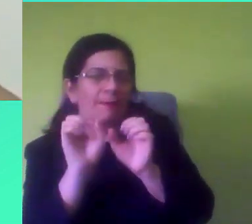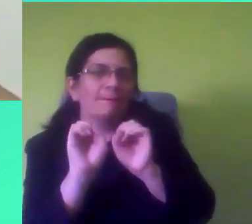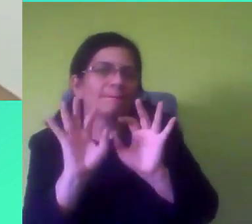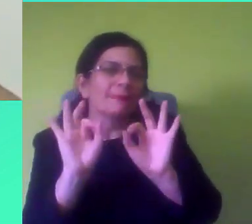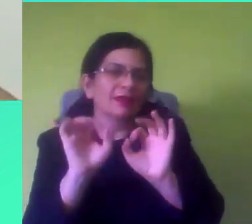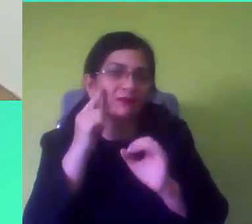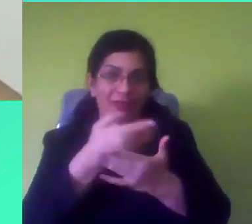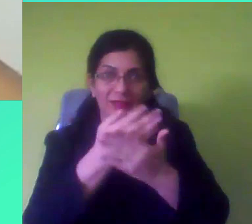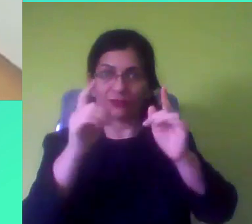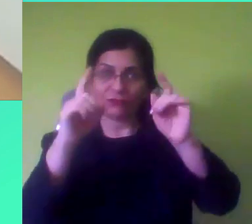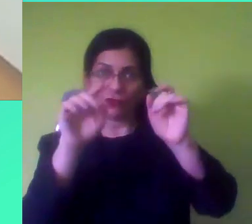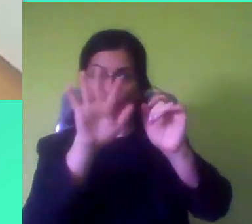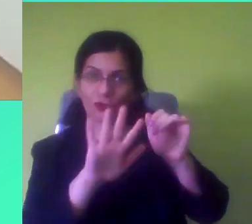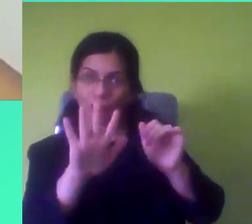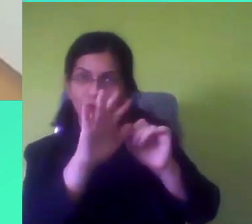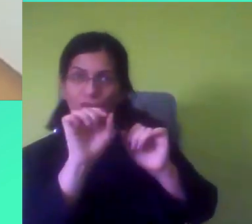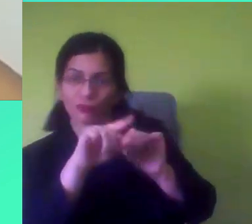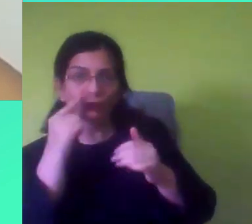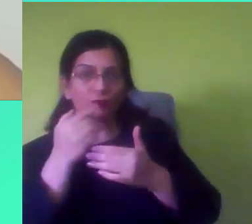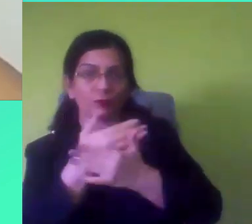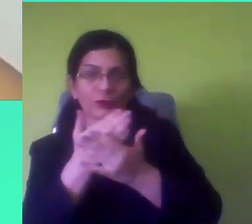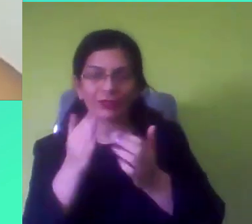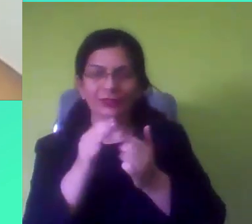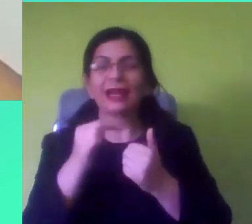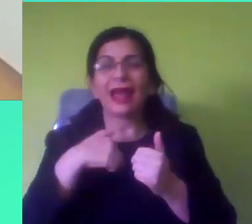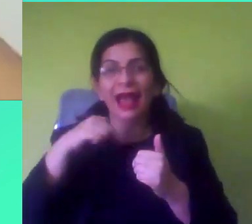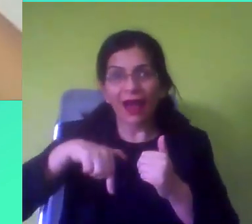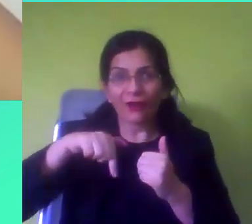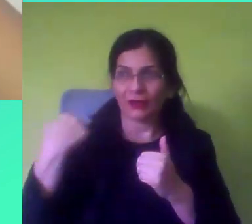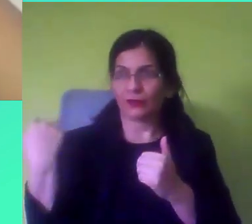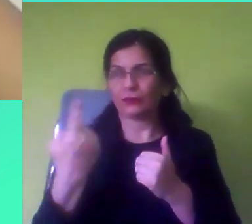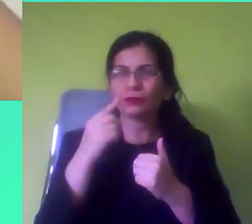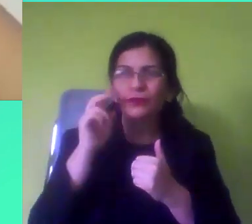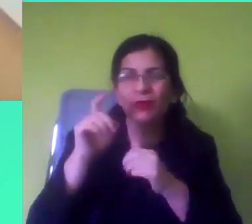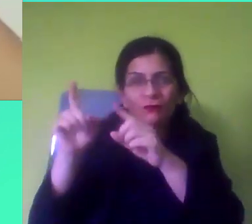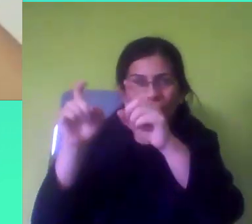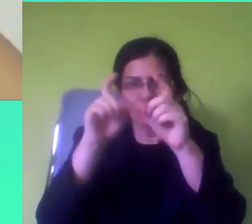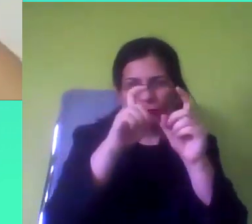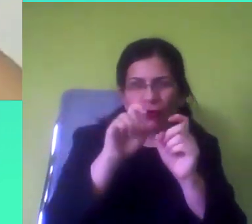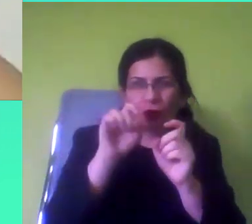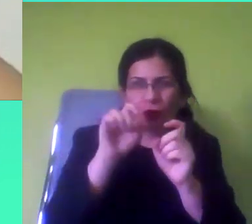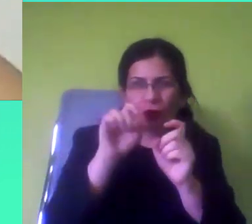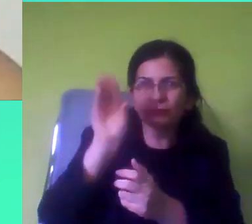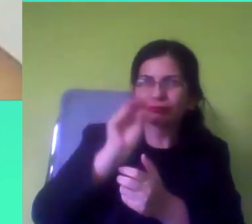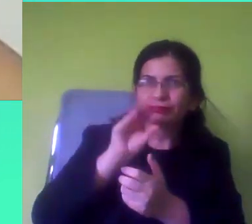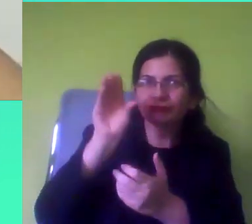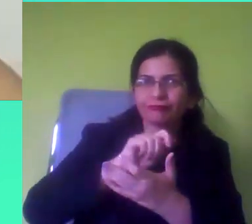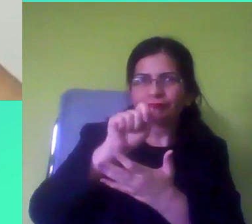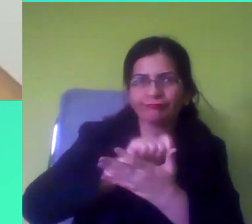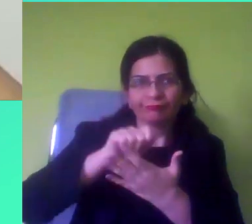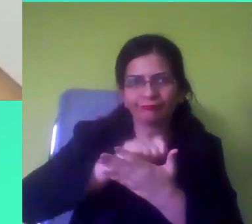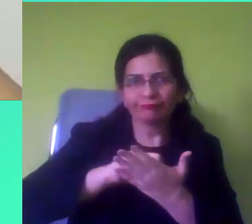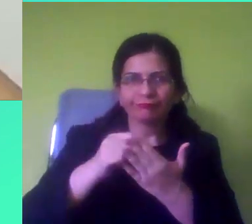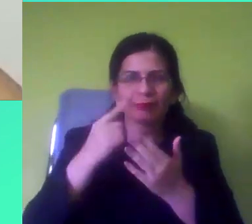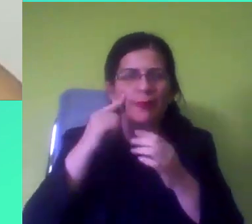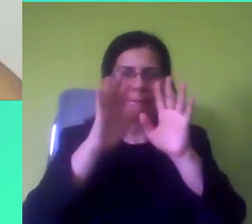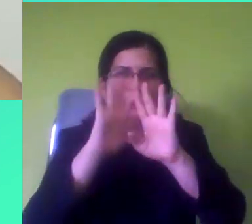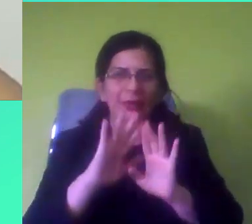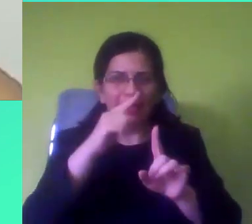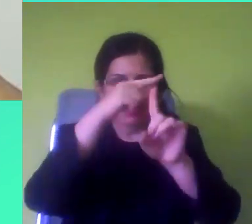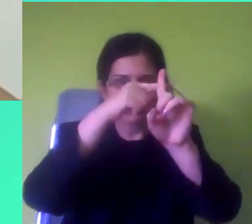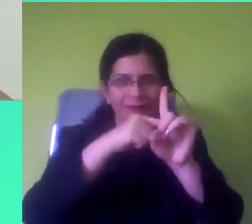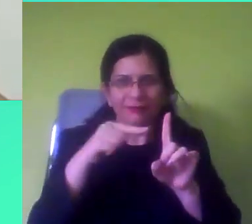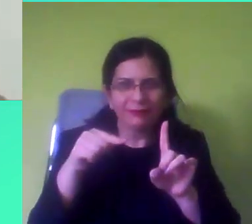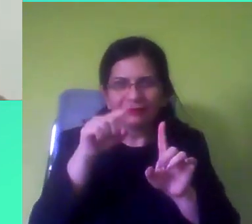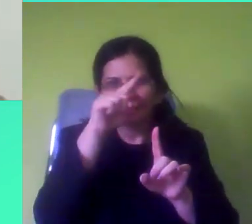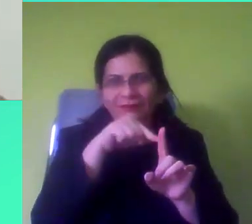viendo en la imagen. A partir de estas imágenes, nosotros lo que hacemos es extraer de manera automática polígonos que identifican